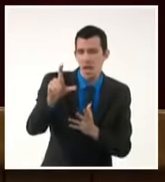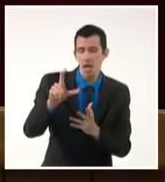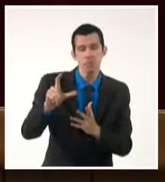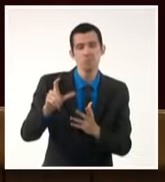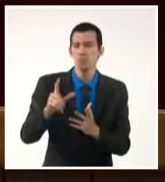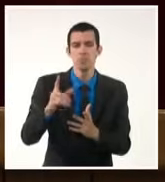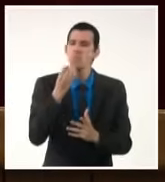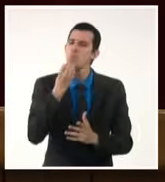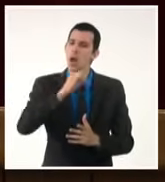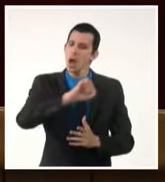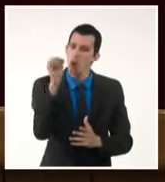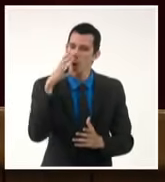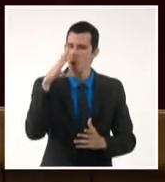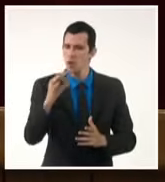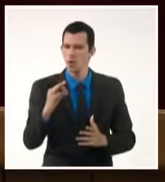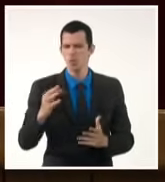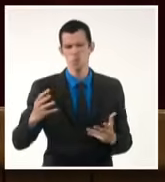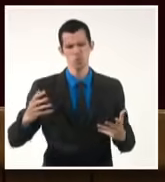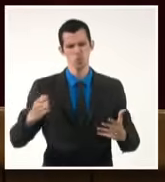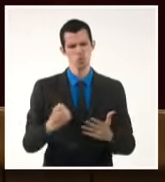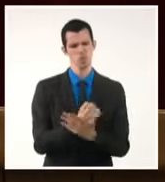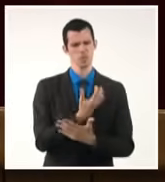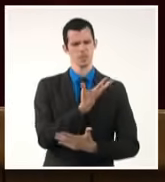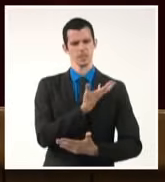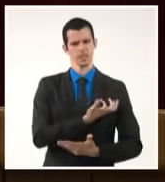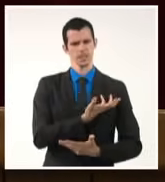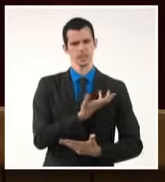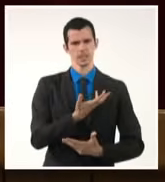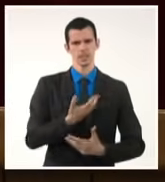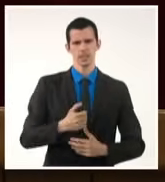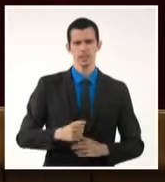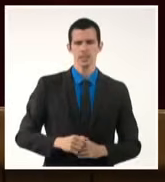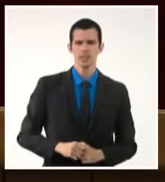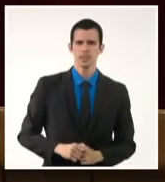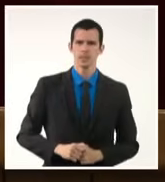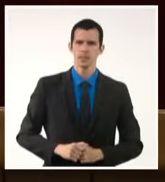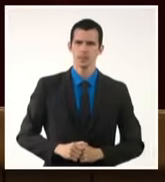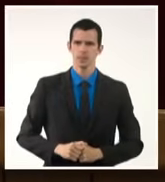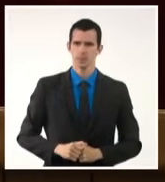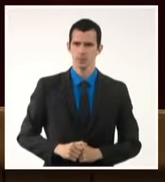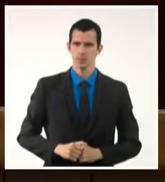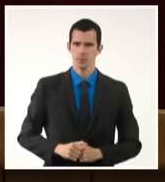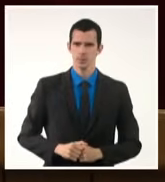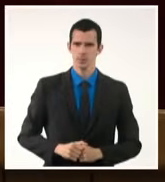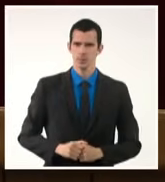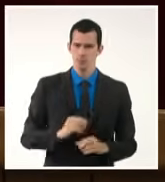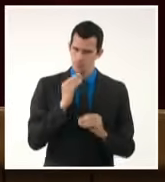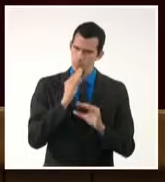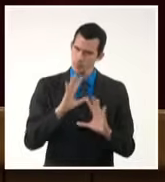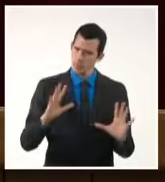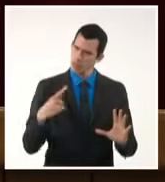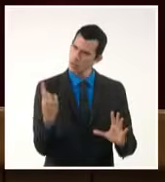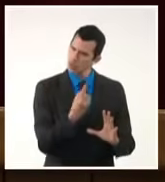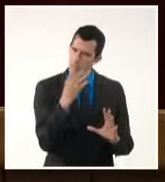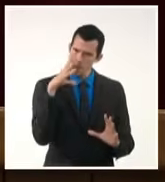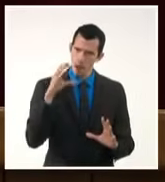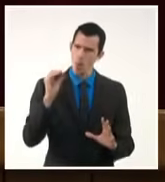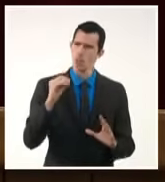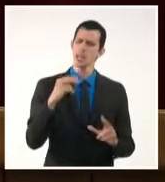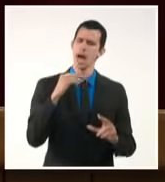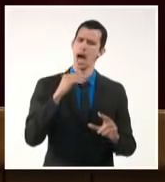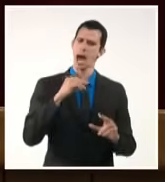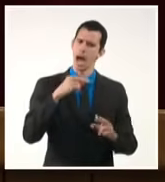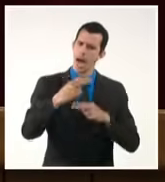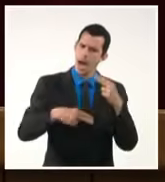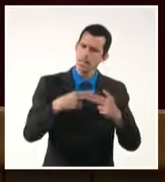ordenamiento y su inadecuada implementación, hemos cuestionado también la aprobación de nuevos actores económicos sin la